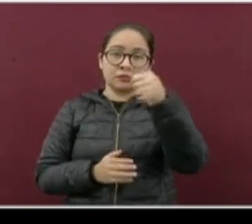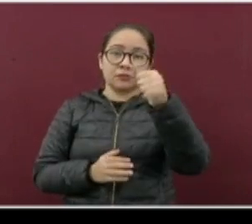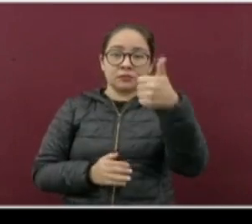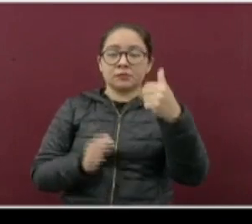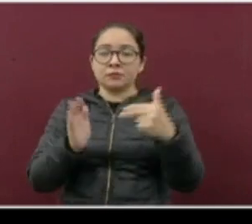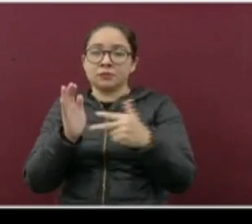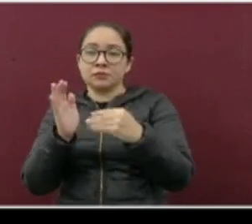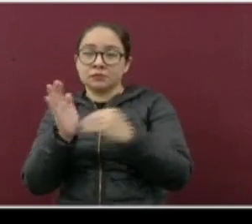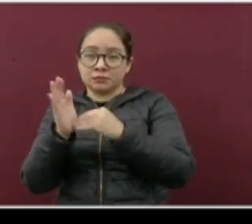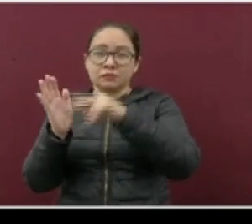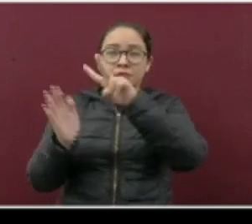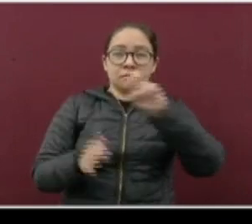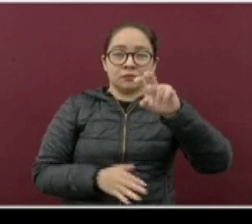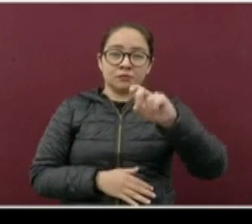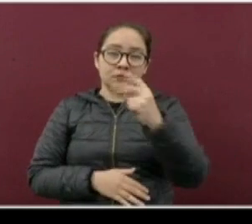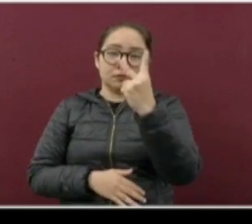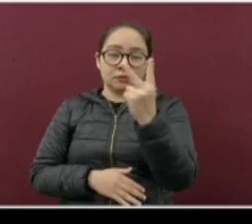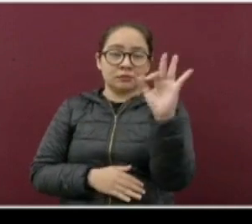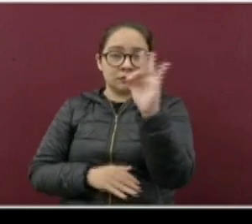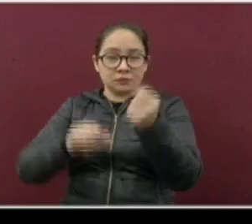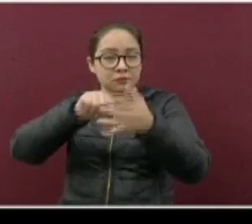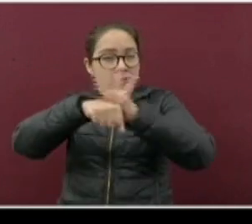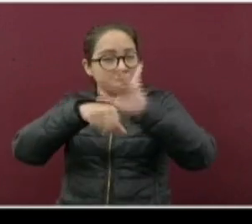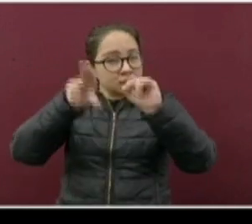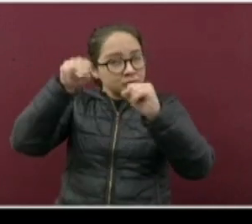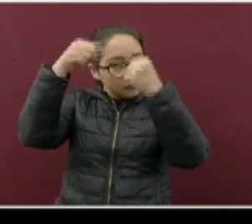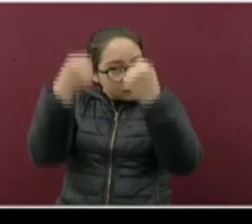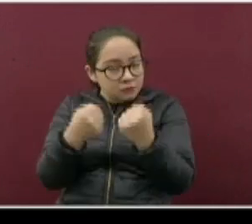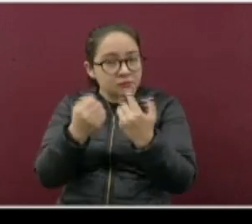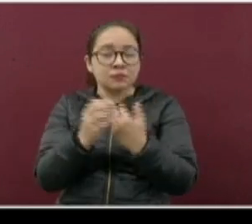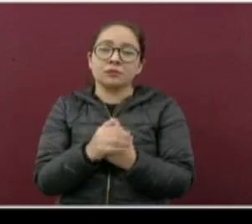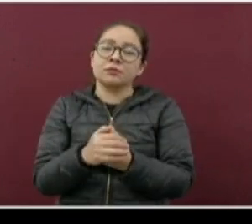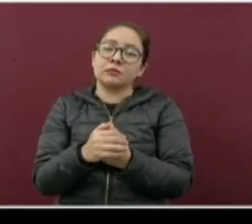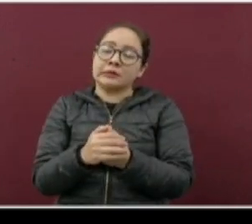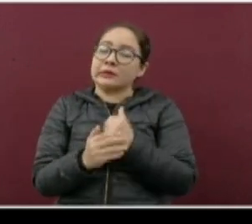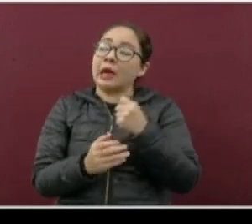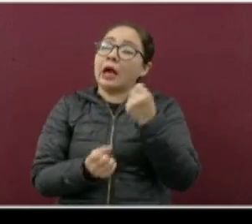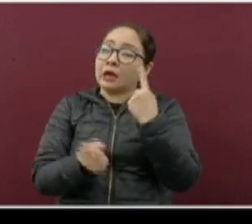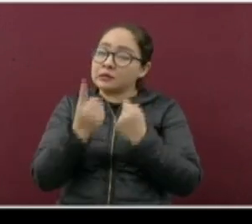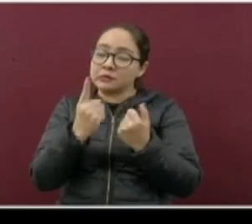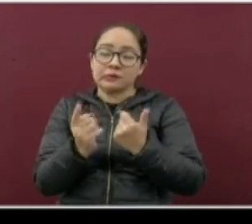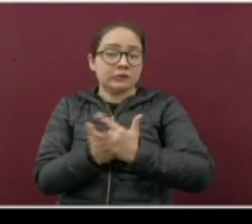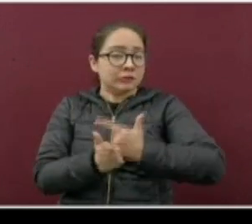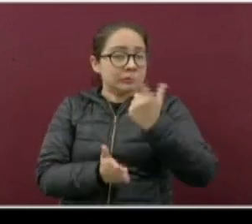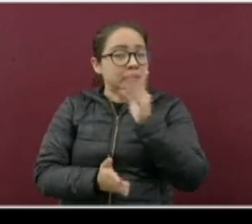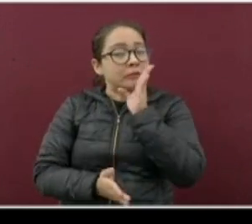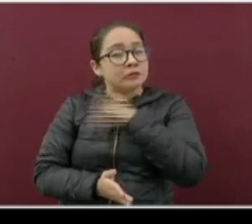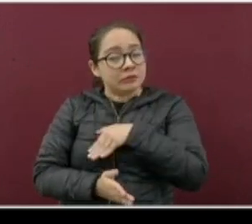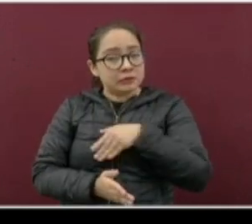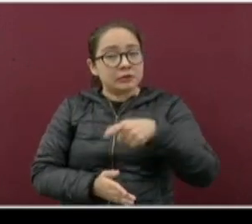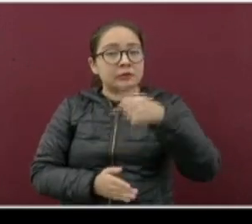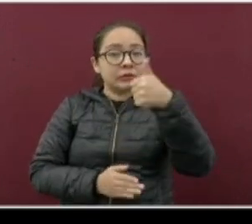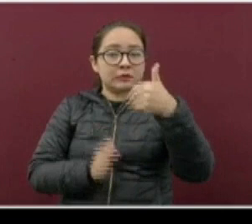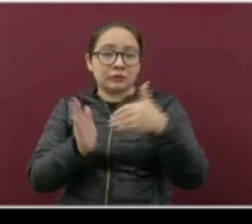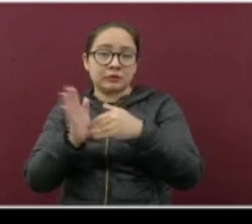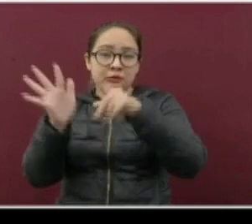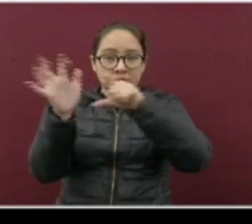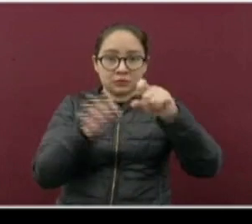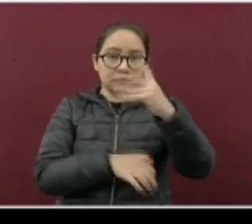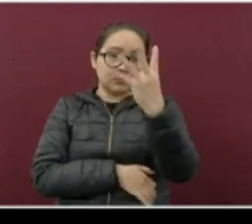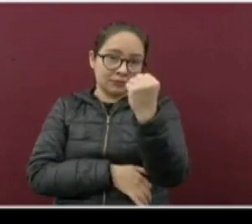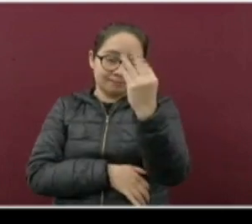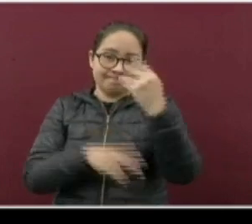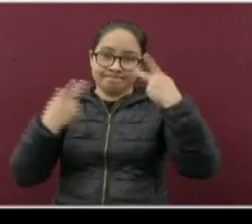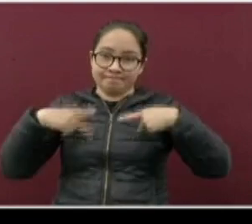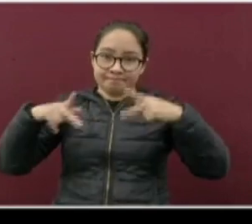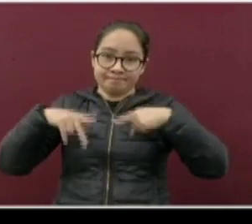11.232 permanecen como sospechosos y debido a las severas complicaciones que presentaban, 6.709